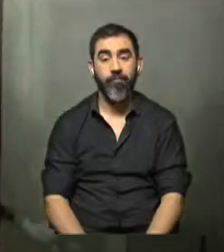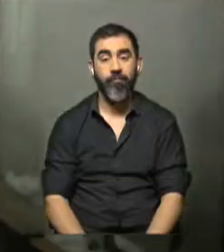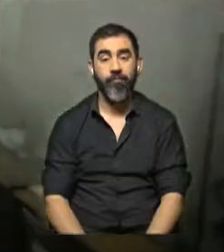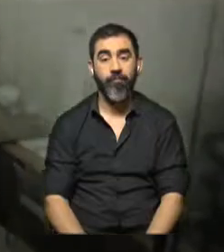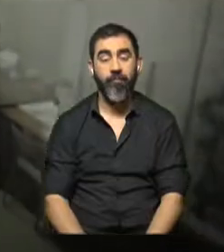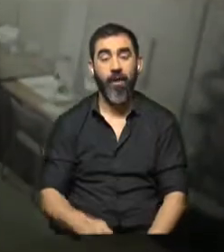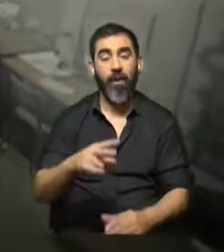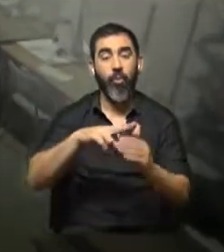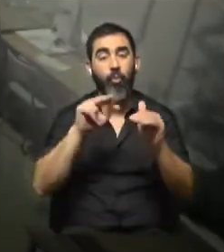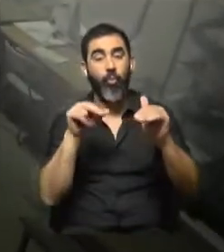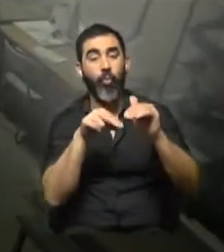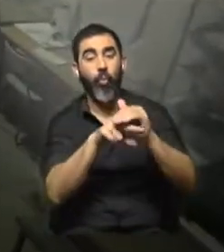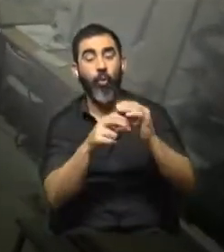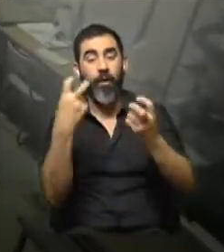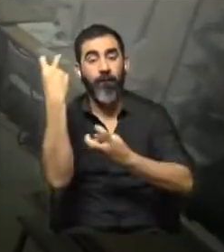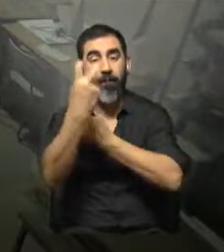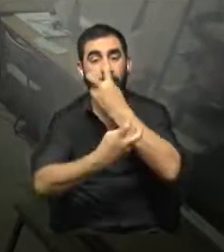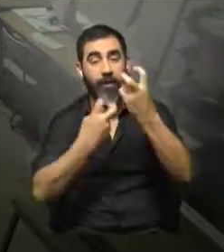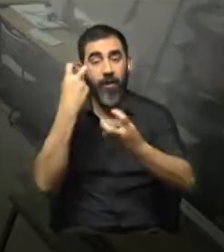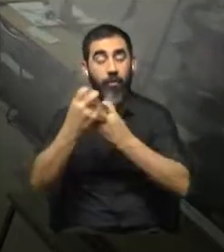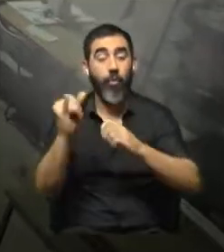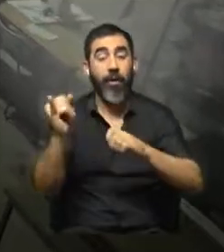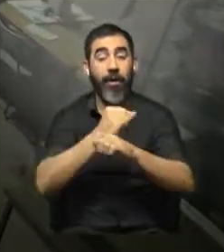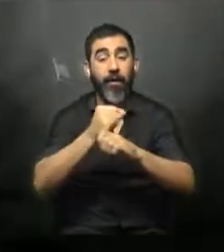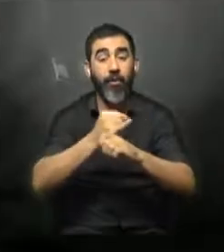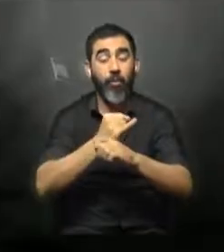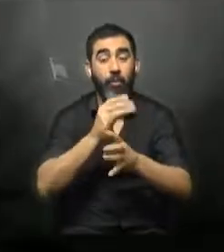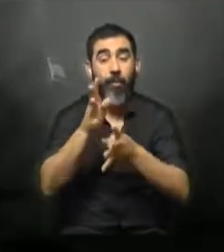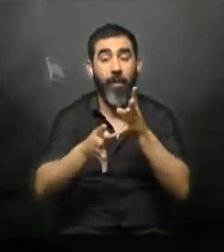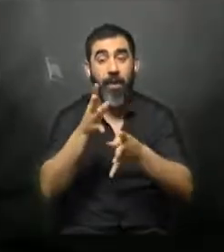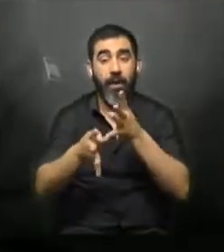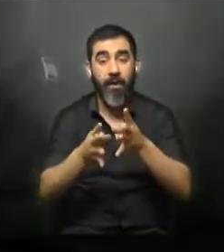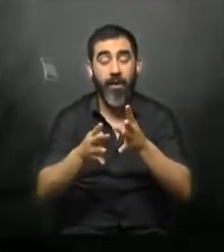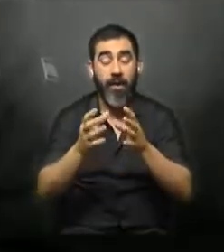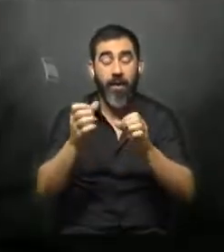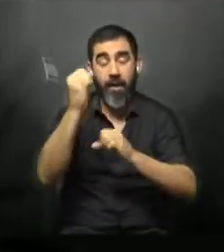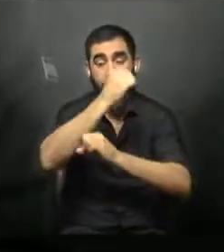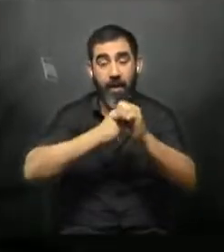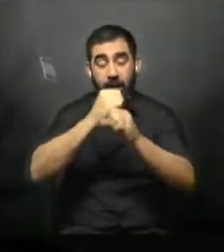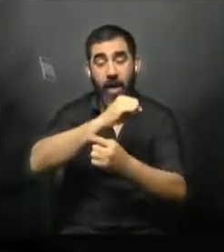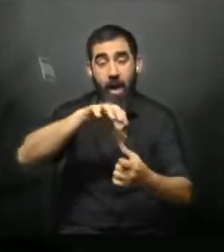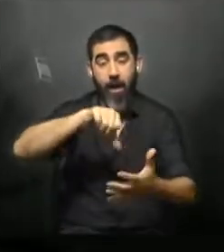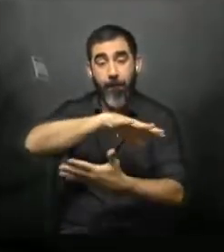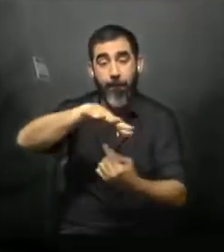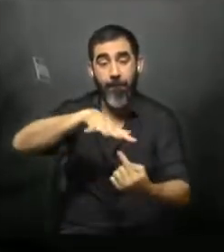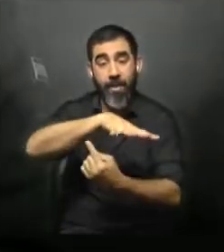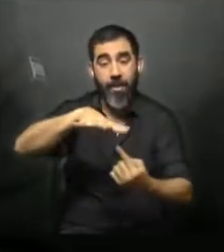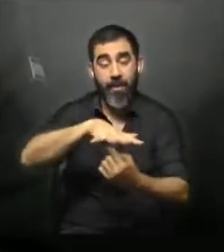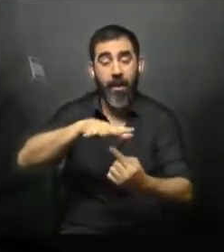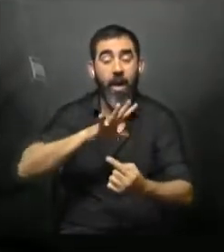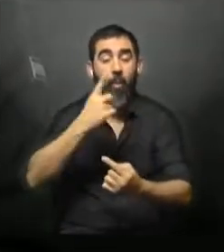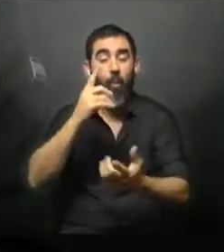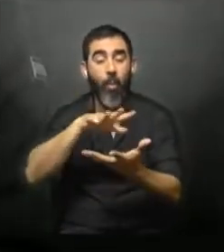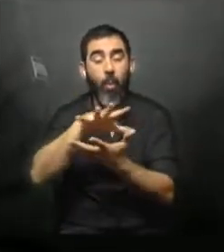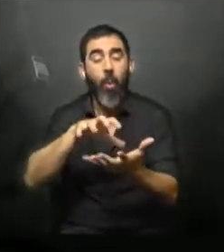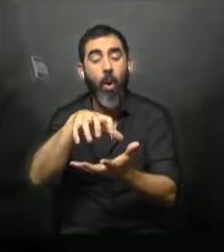En el túnel de viento del Instituto de Mecánica de los Fluidos e Ingeniería Ambiental tenemos un banco de ensayos